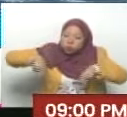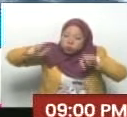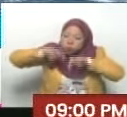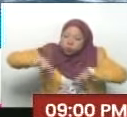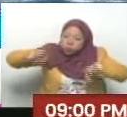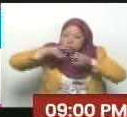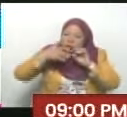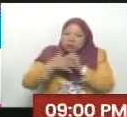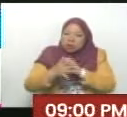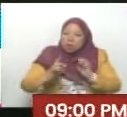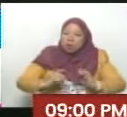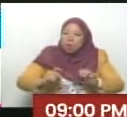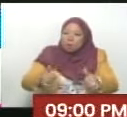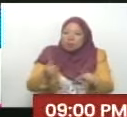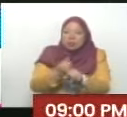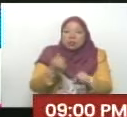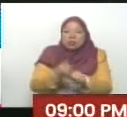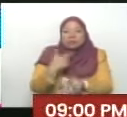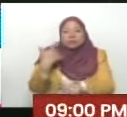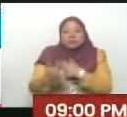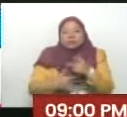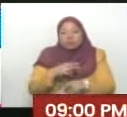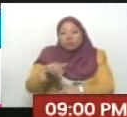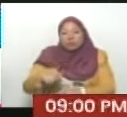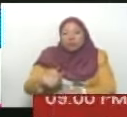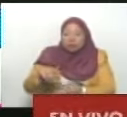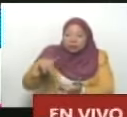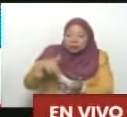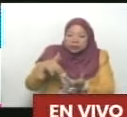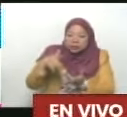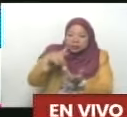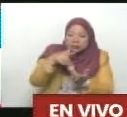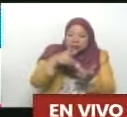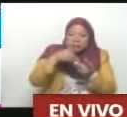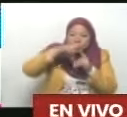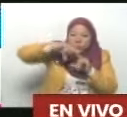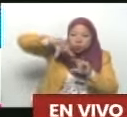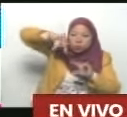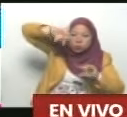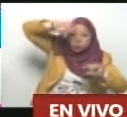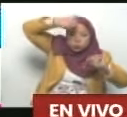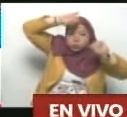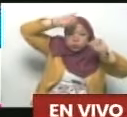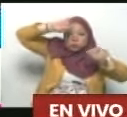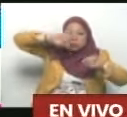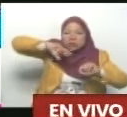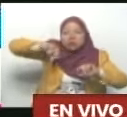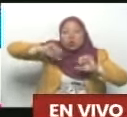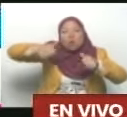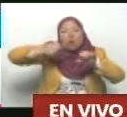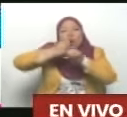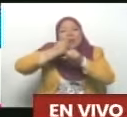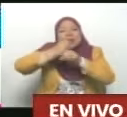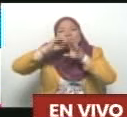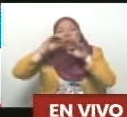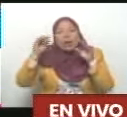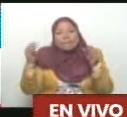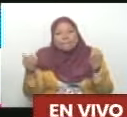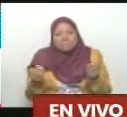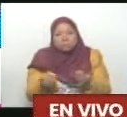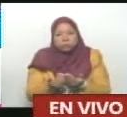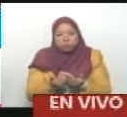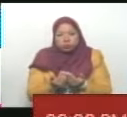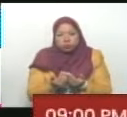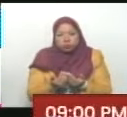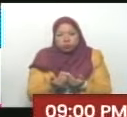investigaciones sobre el origen de lo que es nuestro satélite, la Luna, y el origen de nuestro planeta Tierra y del cosmos. Esto forma parte